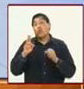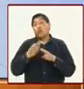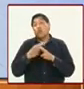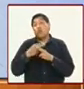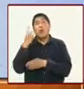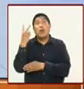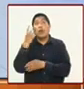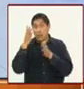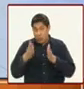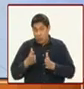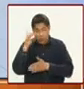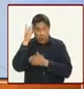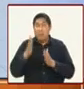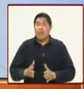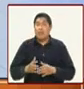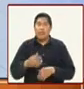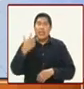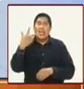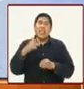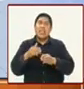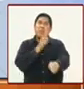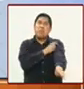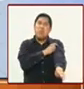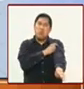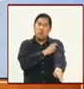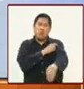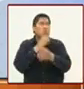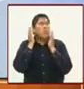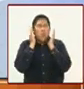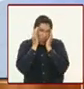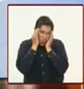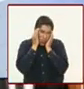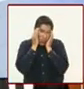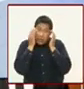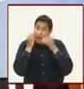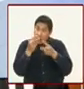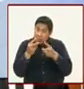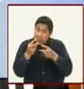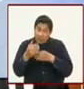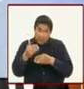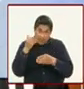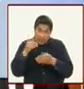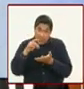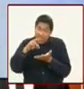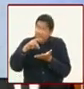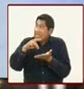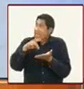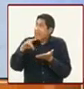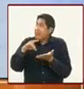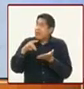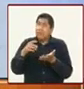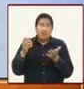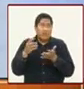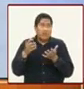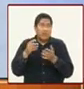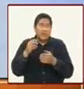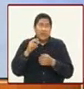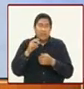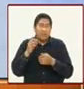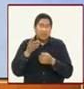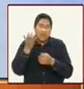más grande del mundo, 3 metros con 20 centímetros. Bueno, y lo que usted está viendo ahí atrás en pantalla son las semillas que ha dejado el